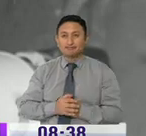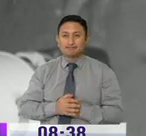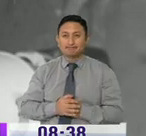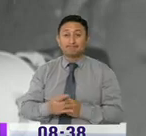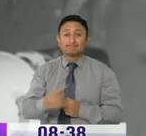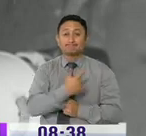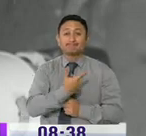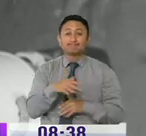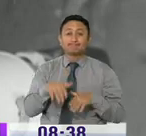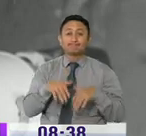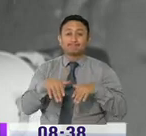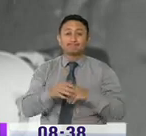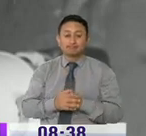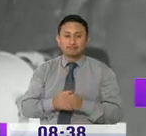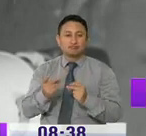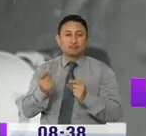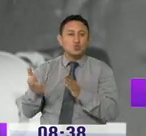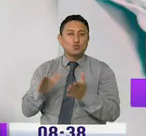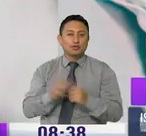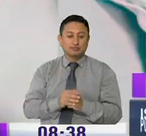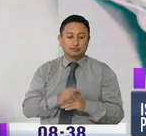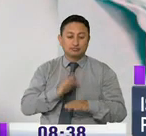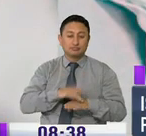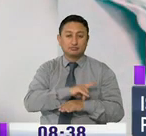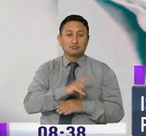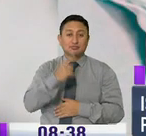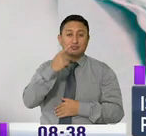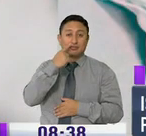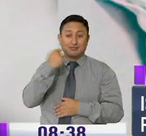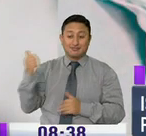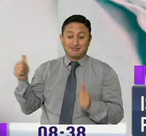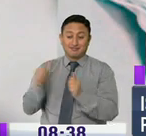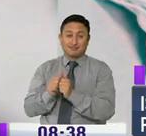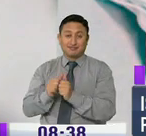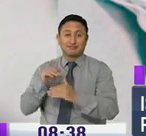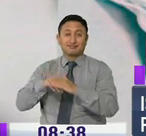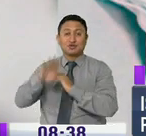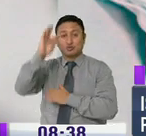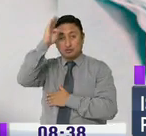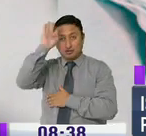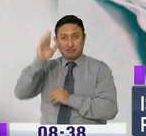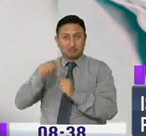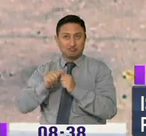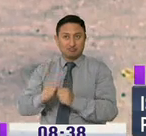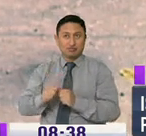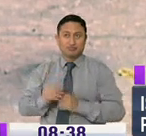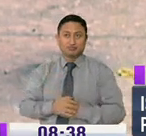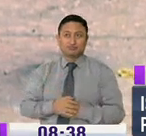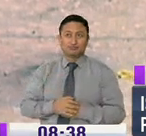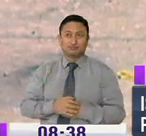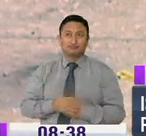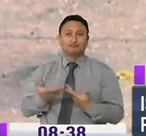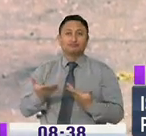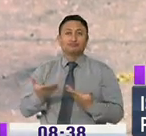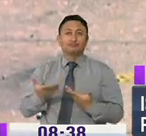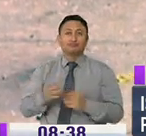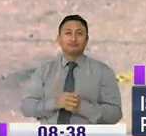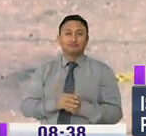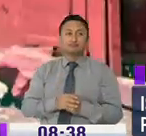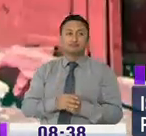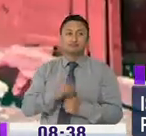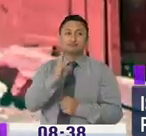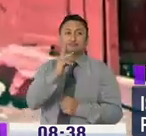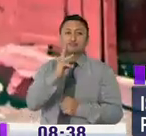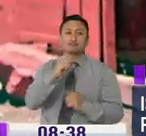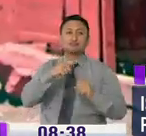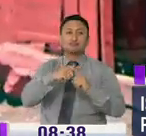El cachorro falleció al instante mientras que su amo permanece herido al interior de una casa de salud. Todo ocurrió a las 6:30